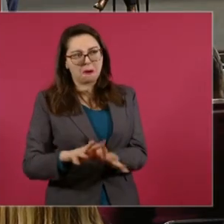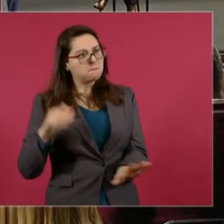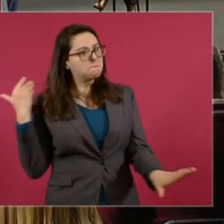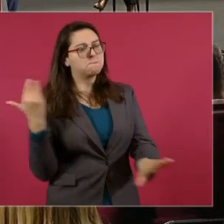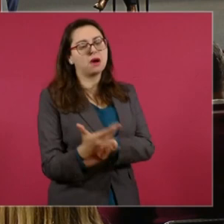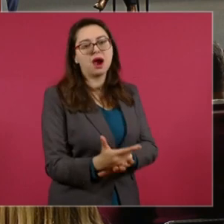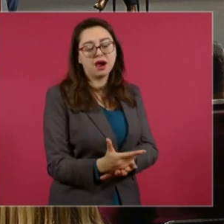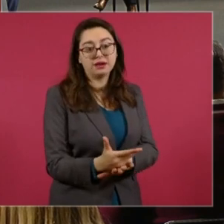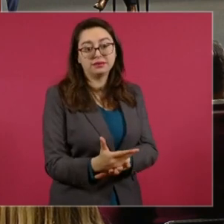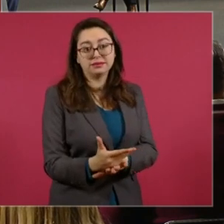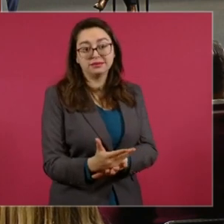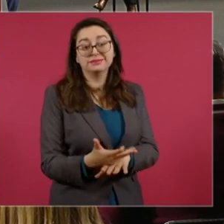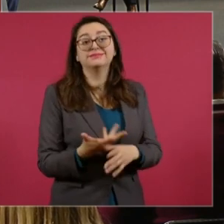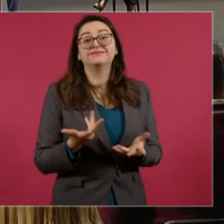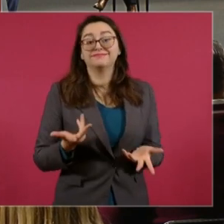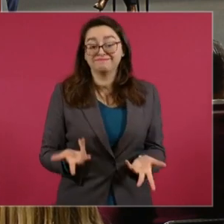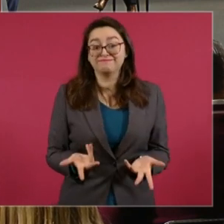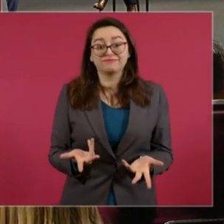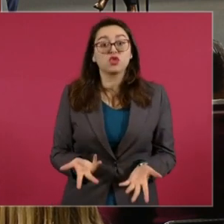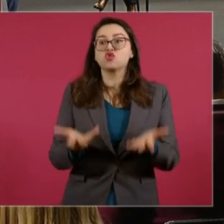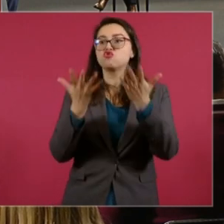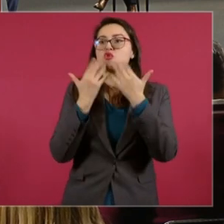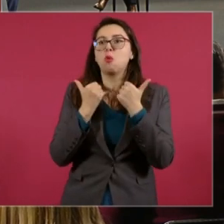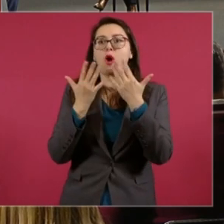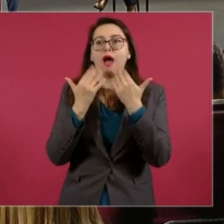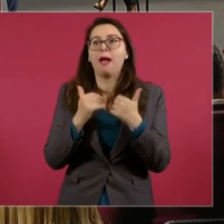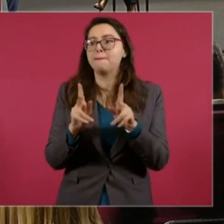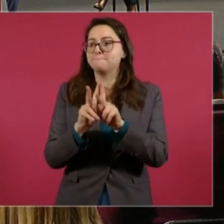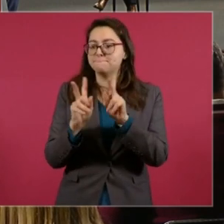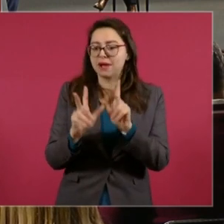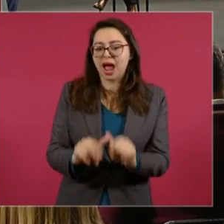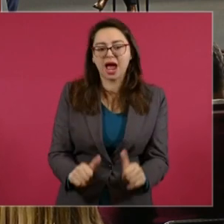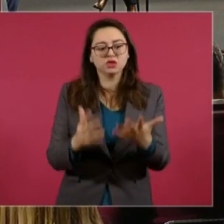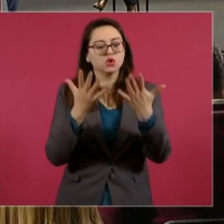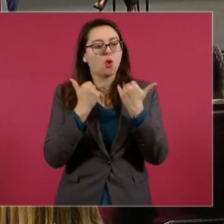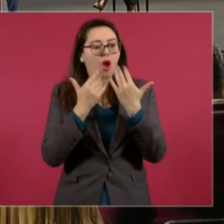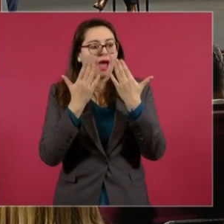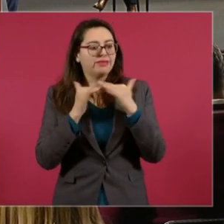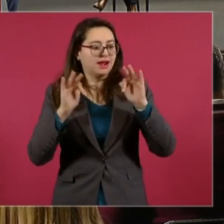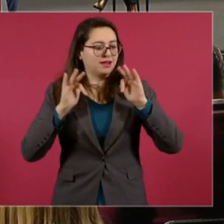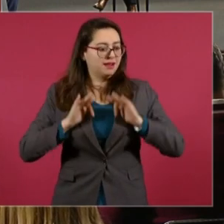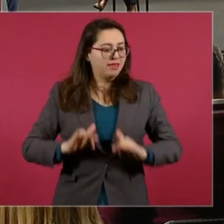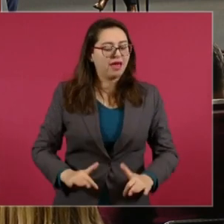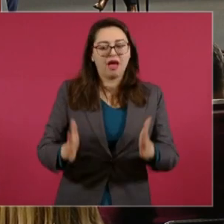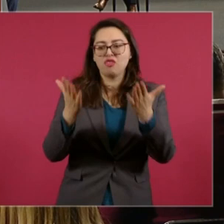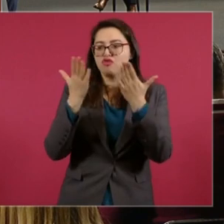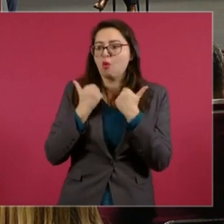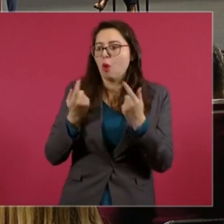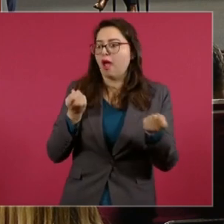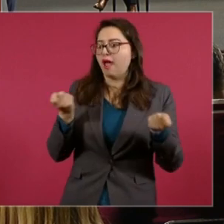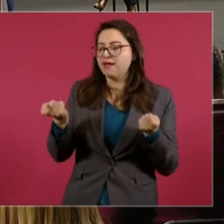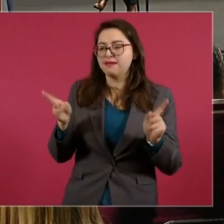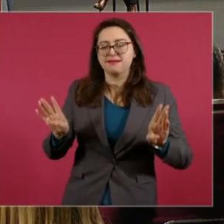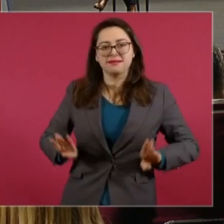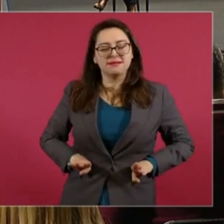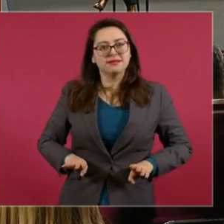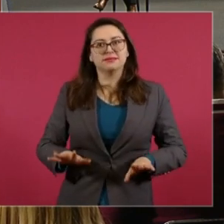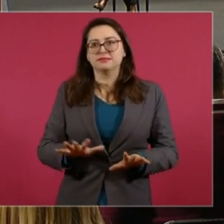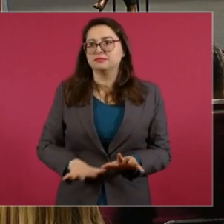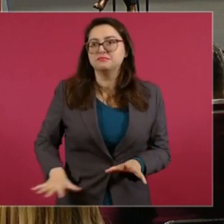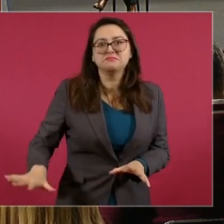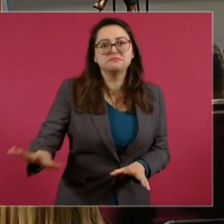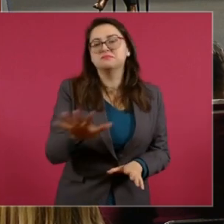estabilidad política, gobernabilidad en un